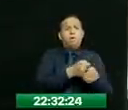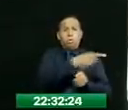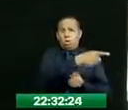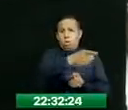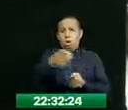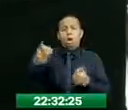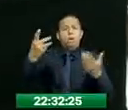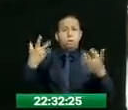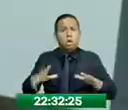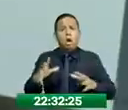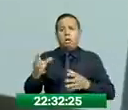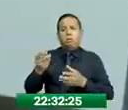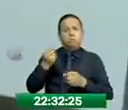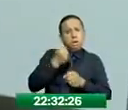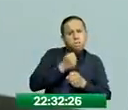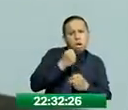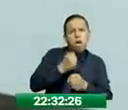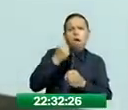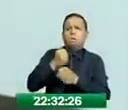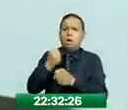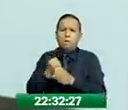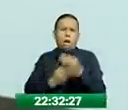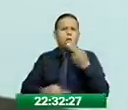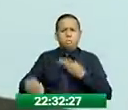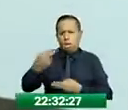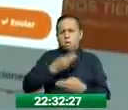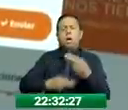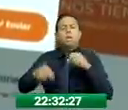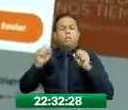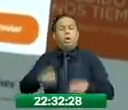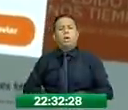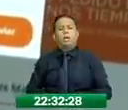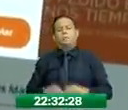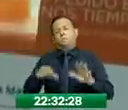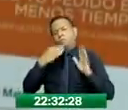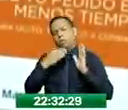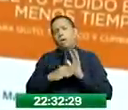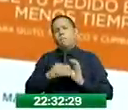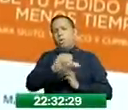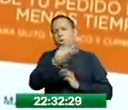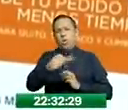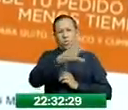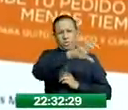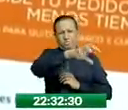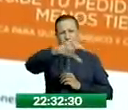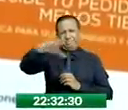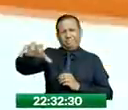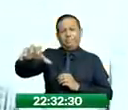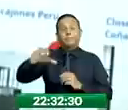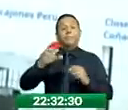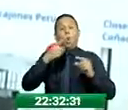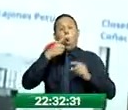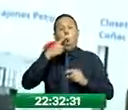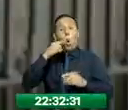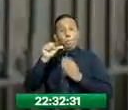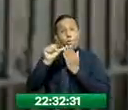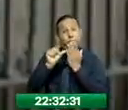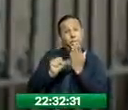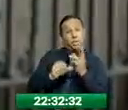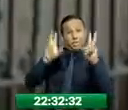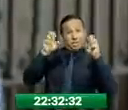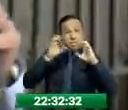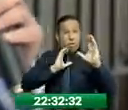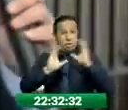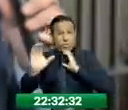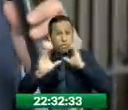muy preferenciales además con beneficios para otros sectores explica el ministro de telecomunicaciones andrés michelena desde